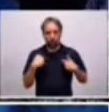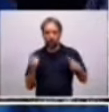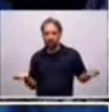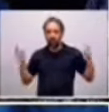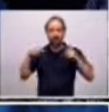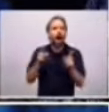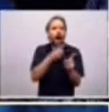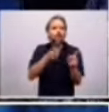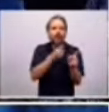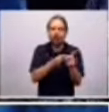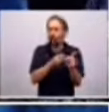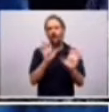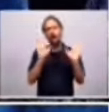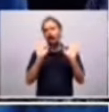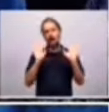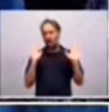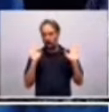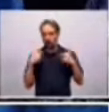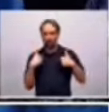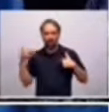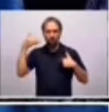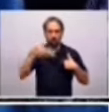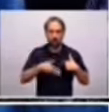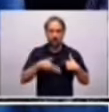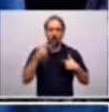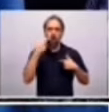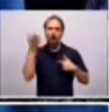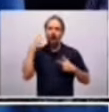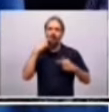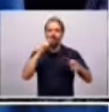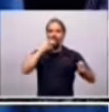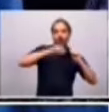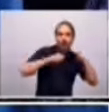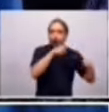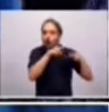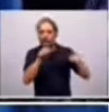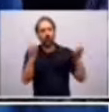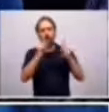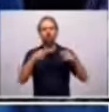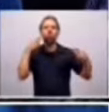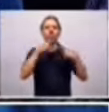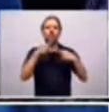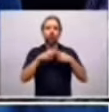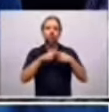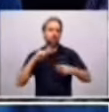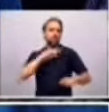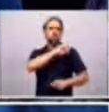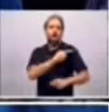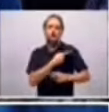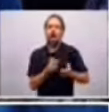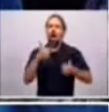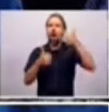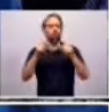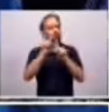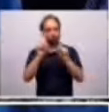invitación, yo pensaría, si en algún momento la dirigencia del gremio de comercio, más allá de que pueden haber tenido la peor